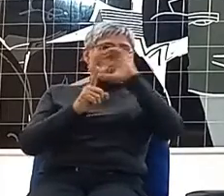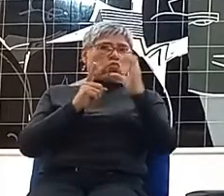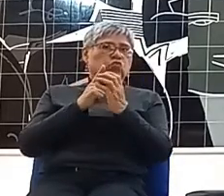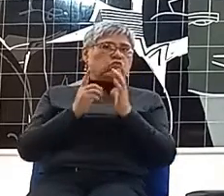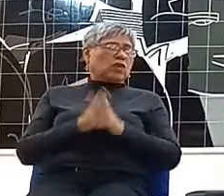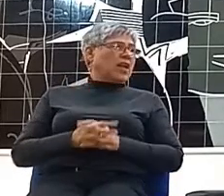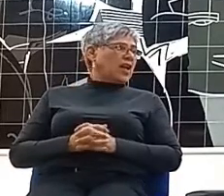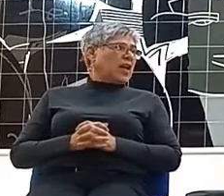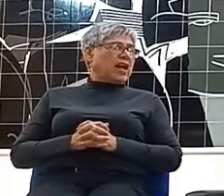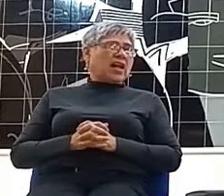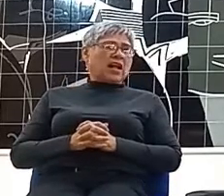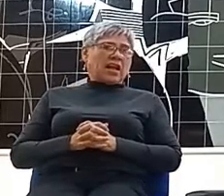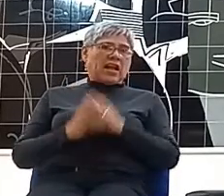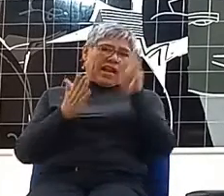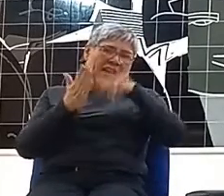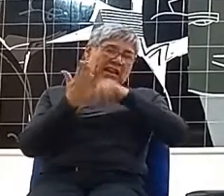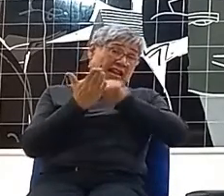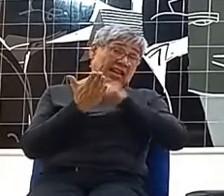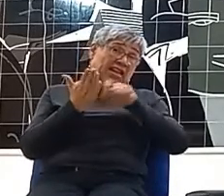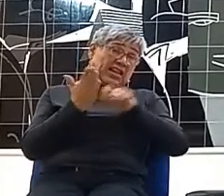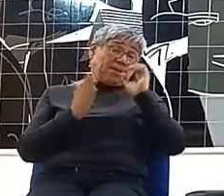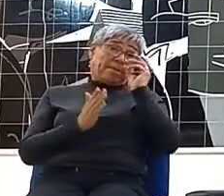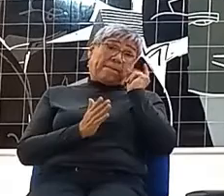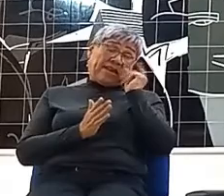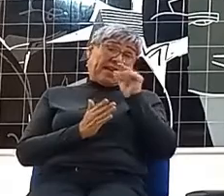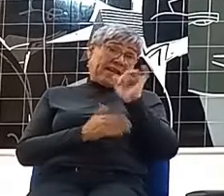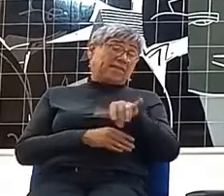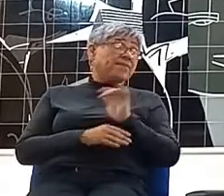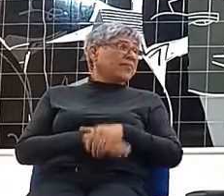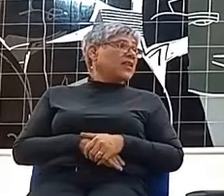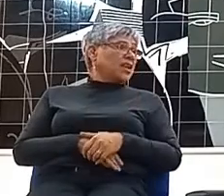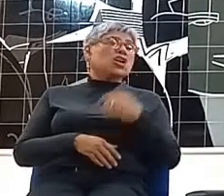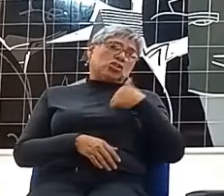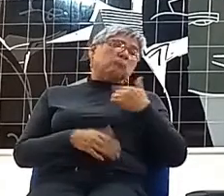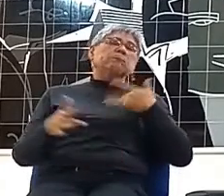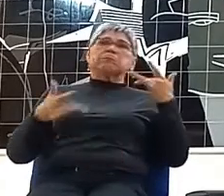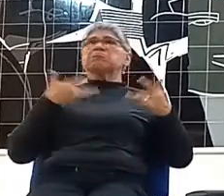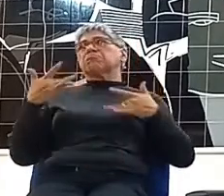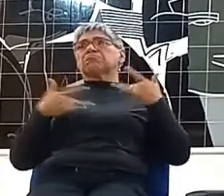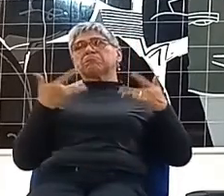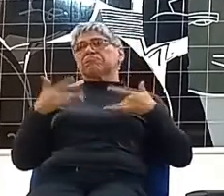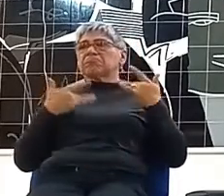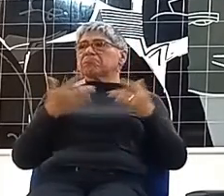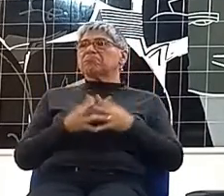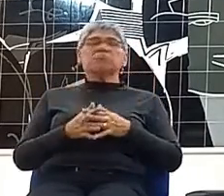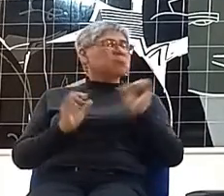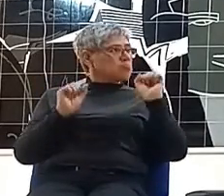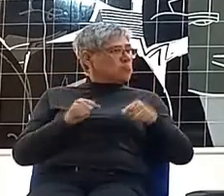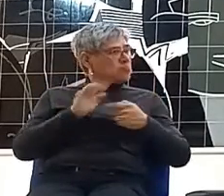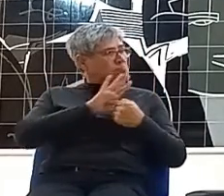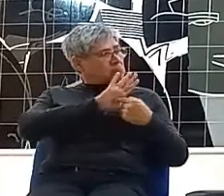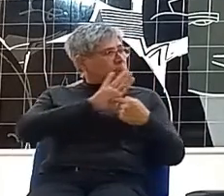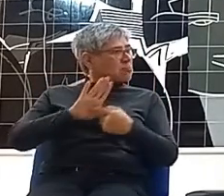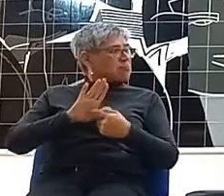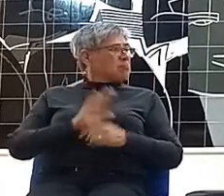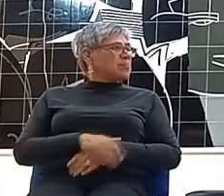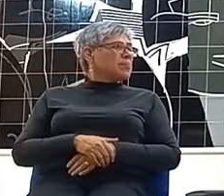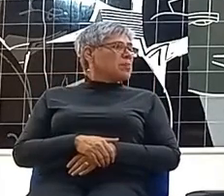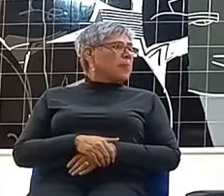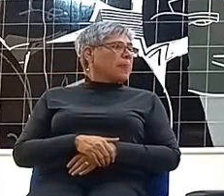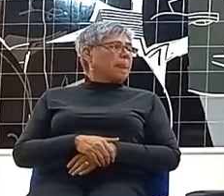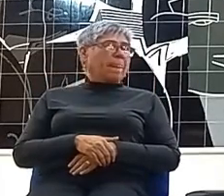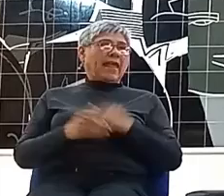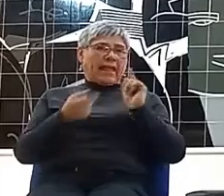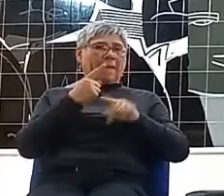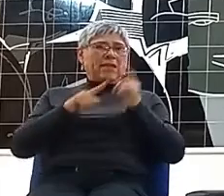a los procesos literarios que está viviendo la ciudad. Pues a mí me alegra mucho poder presentar hoy